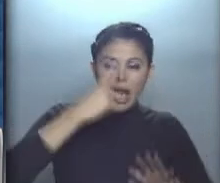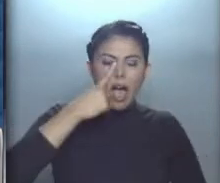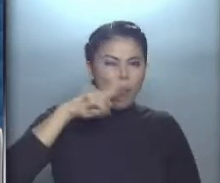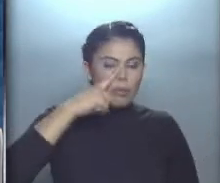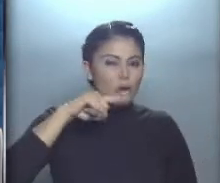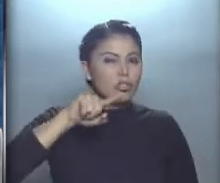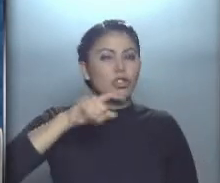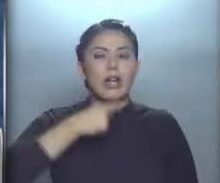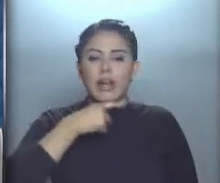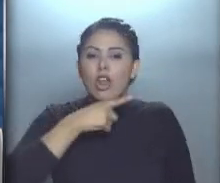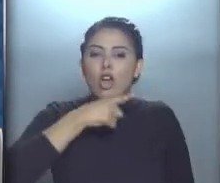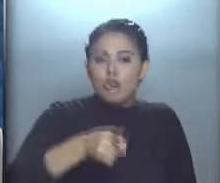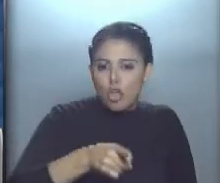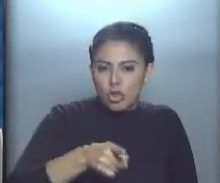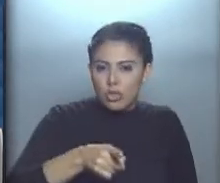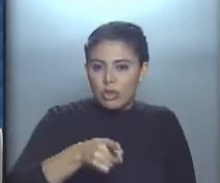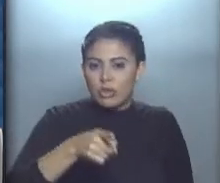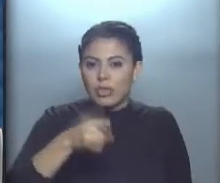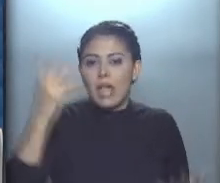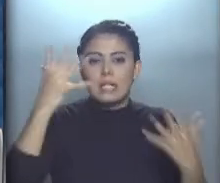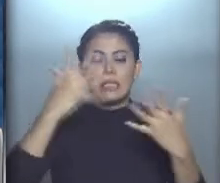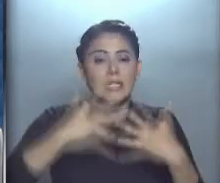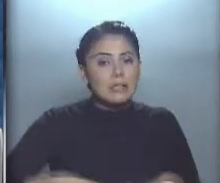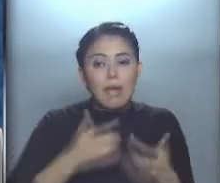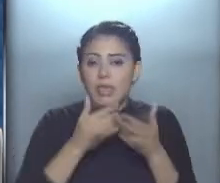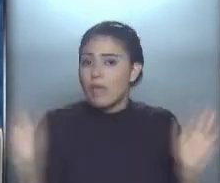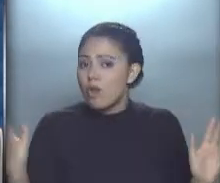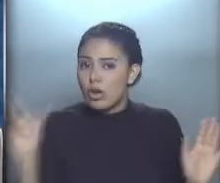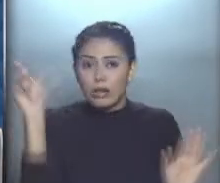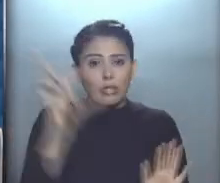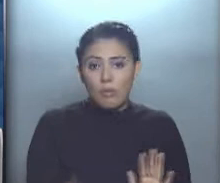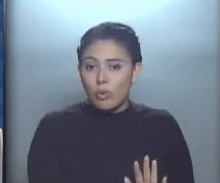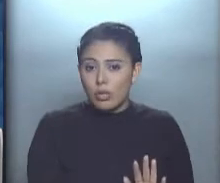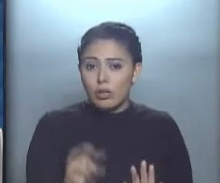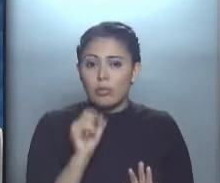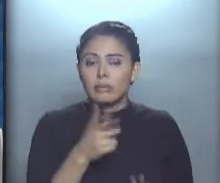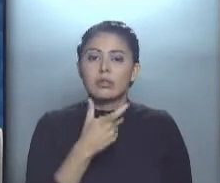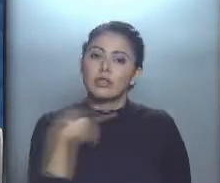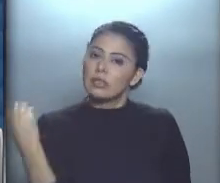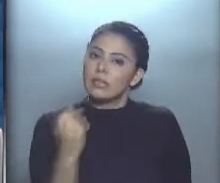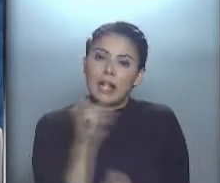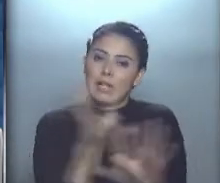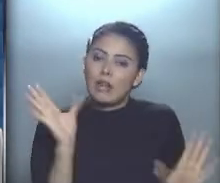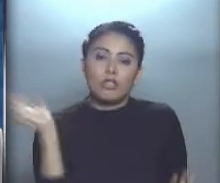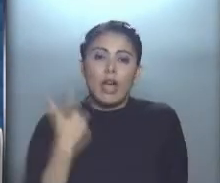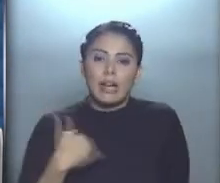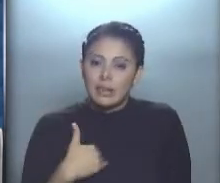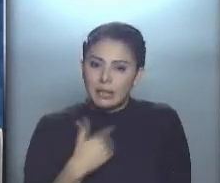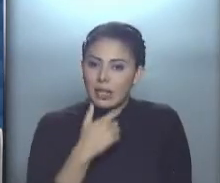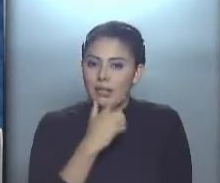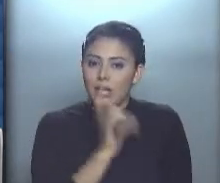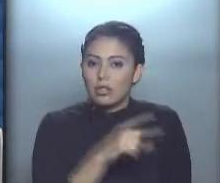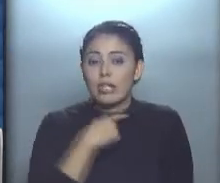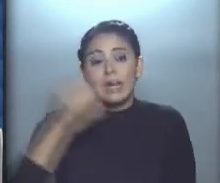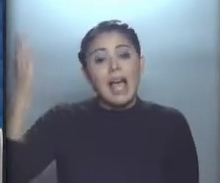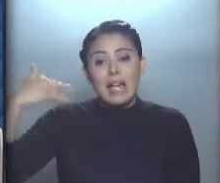objeto de atacar en esencia al sistema democrático republicano, pretendía claramente que la República Argentina en